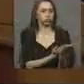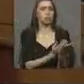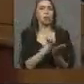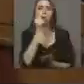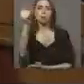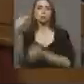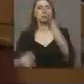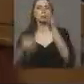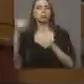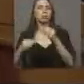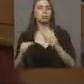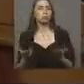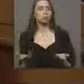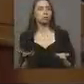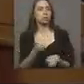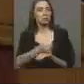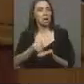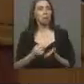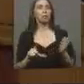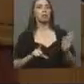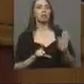legal. Tercero,